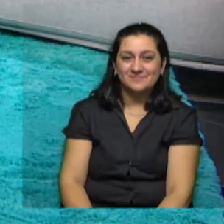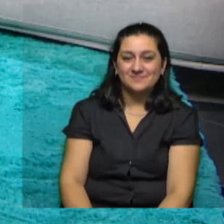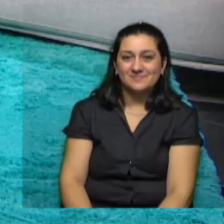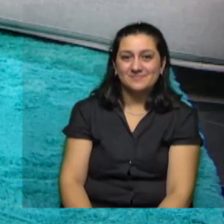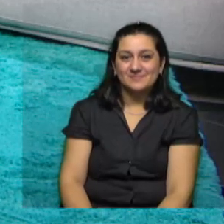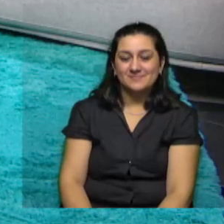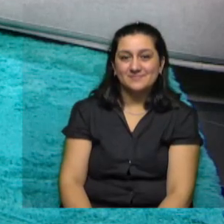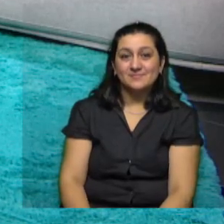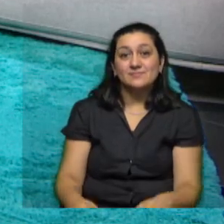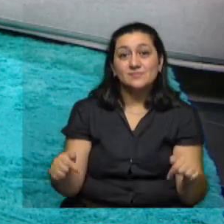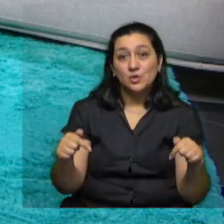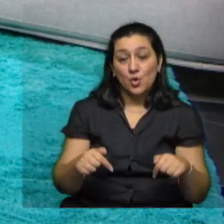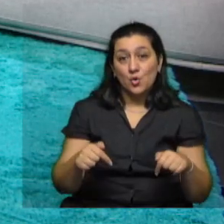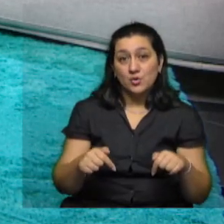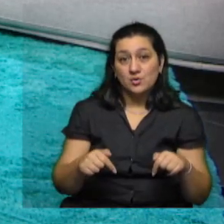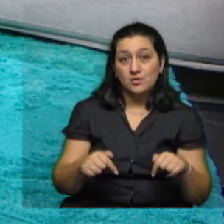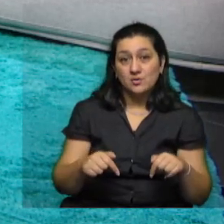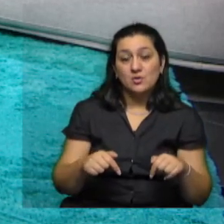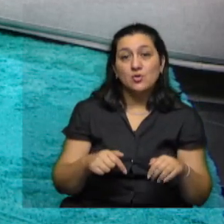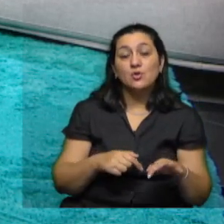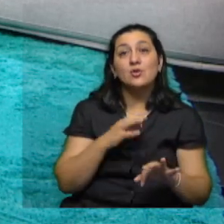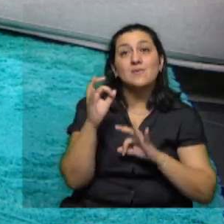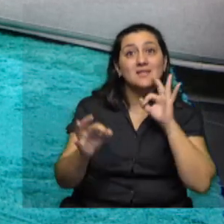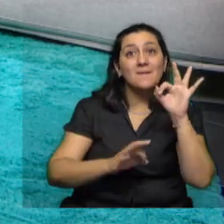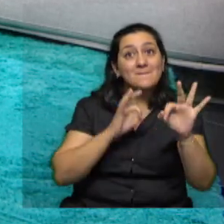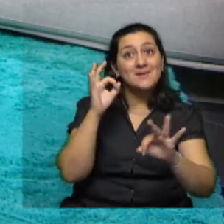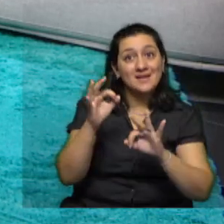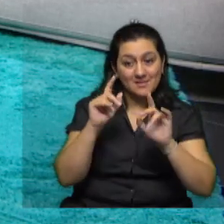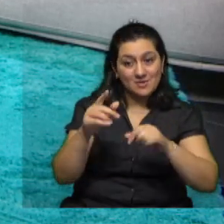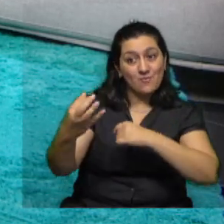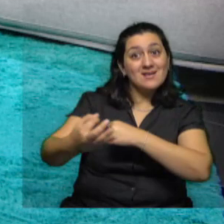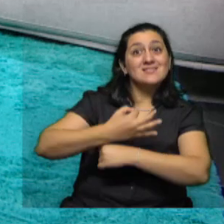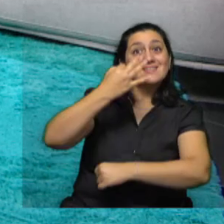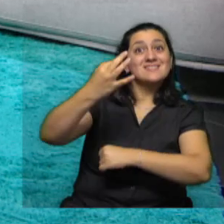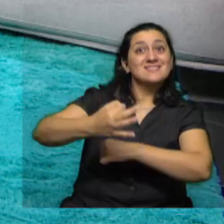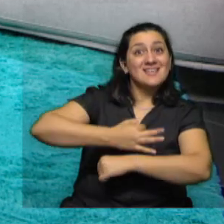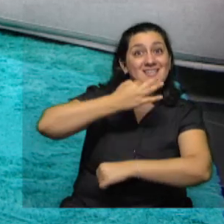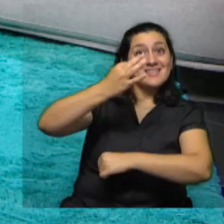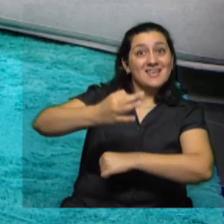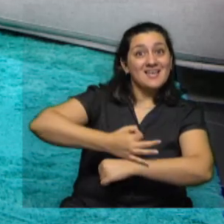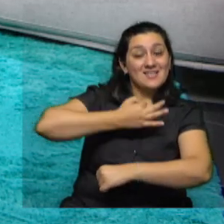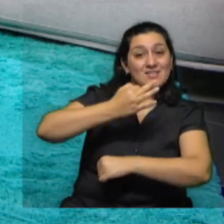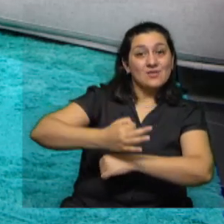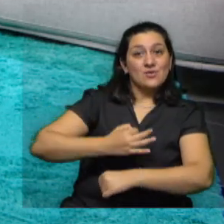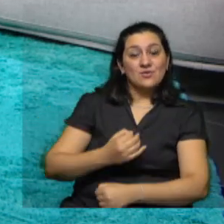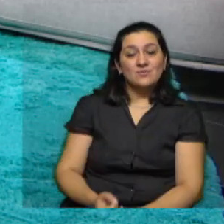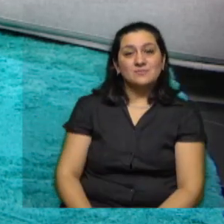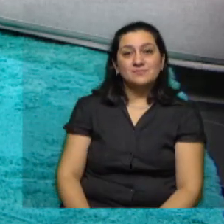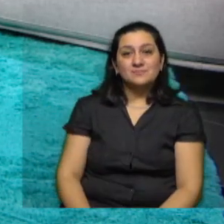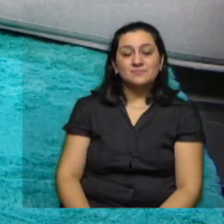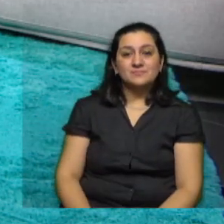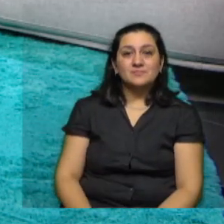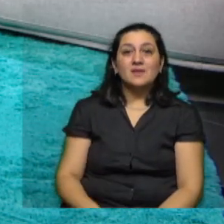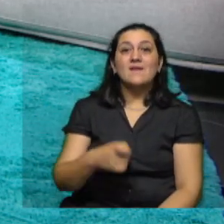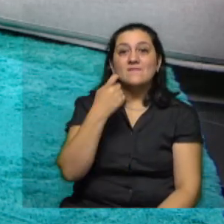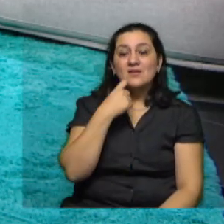atando. Claro, porque hoy el tema un poco que nos vas enseñando y nos vas llevando por un caminito y quedó como en el aire la otra vuelta el